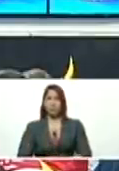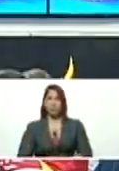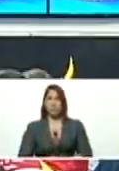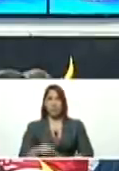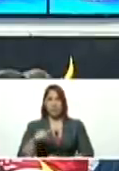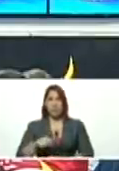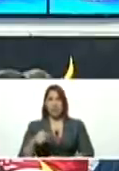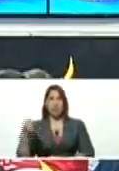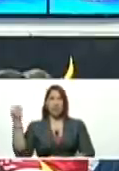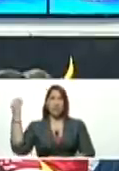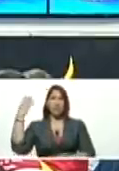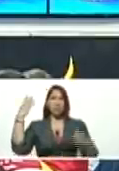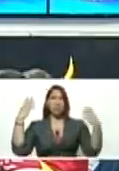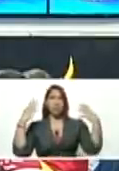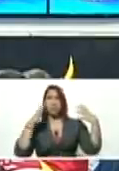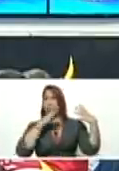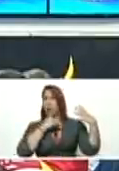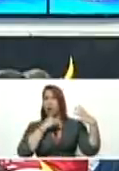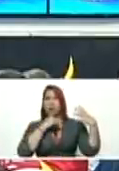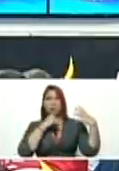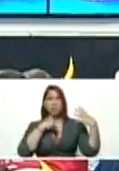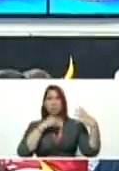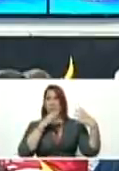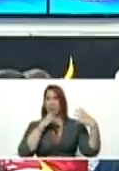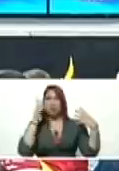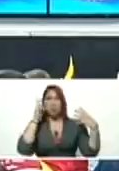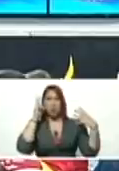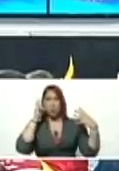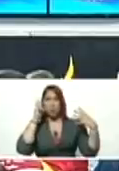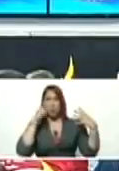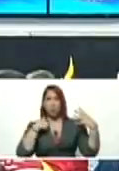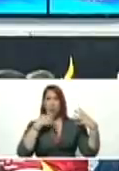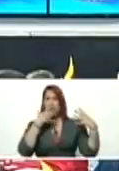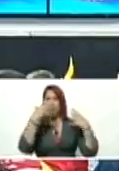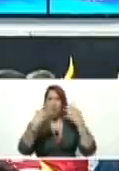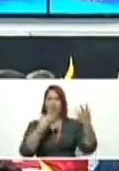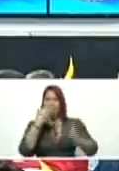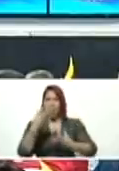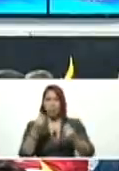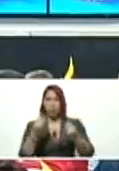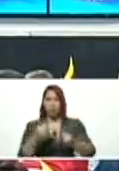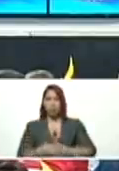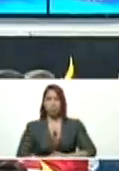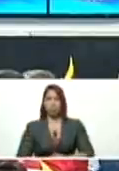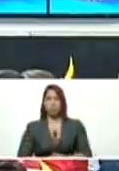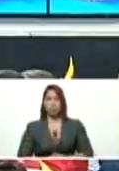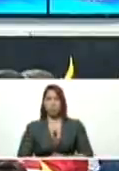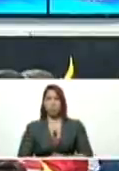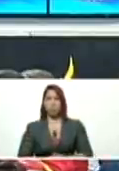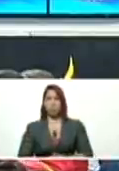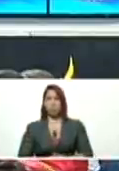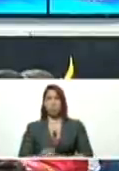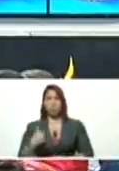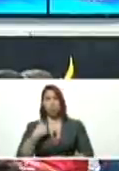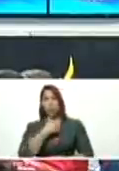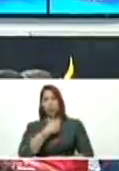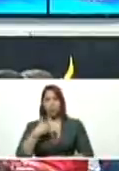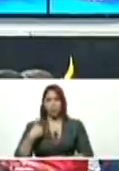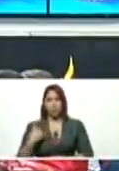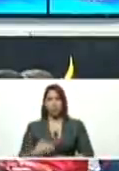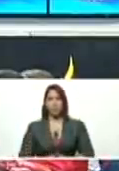cornetas que deben dar hacia mí no yo no me escucho por eso tiendo a gritar pero yo quiero